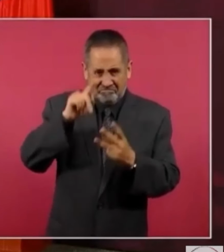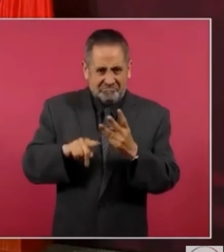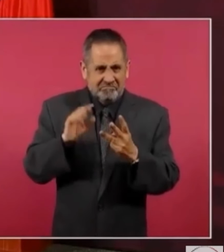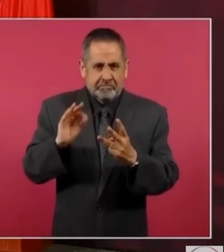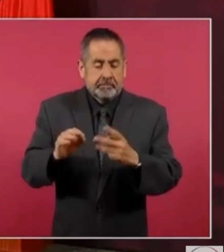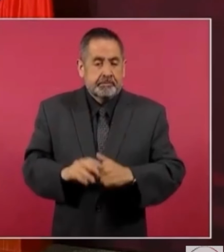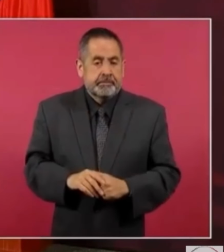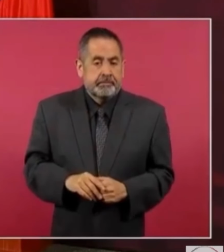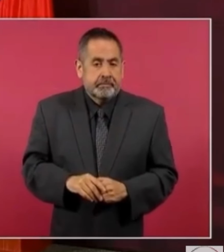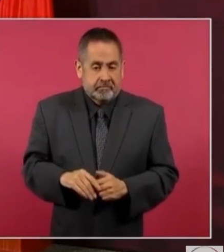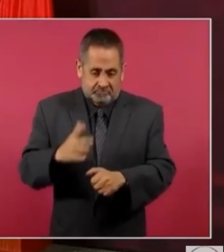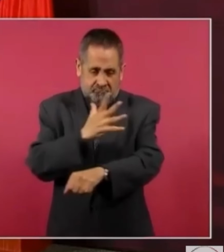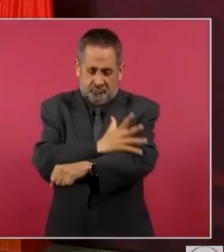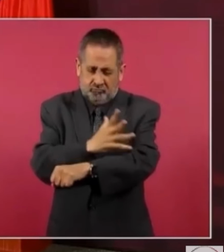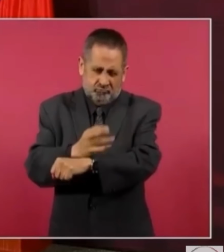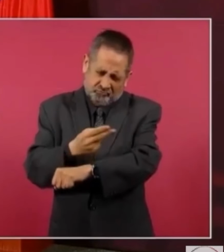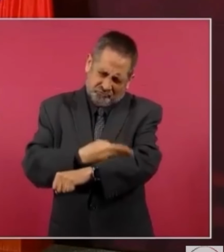y honesto.